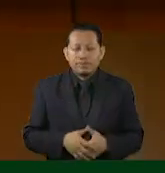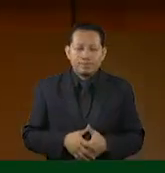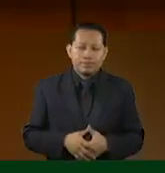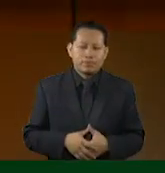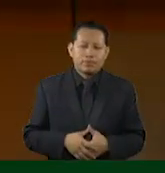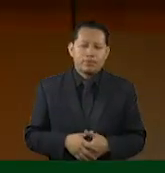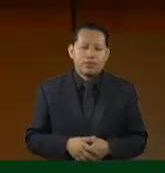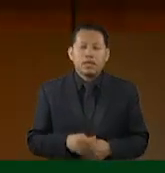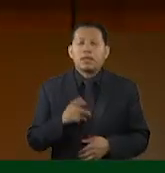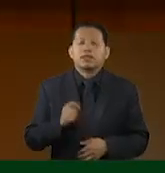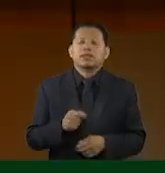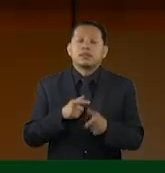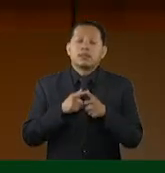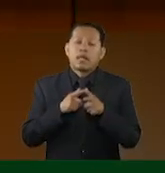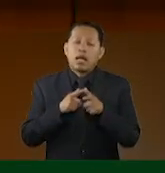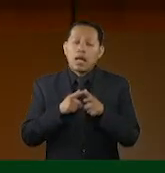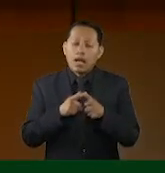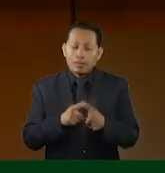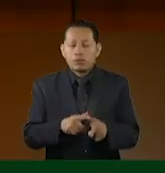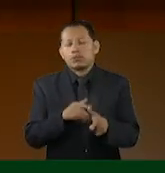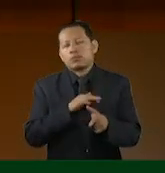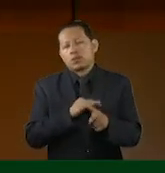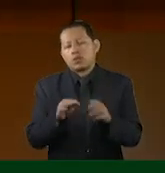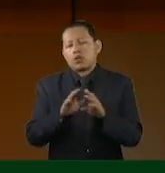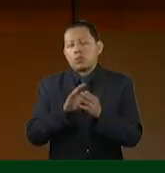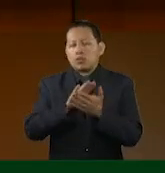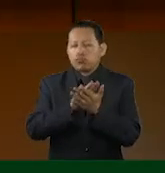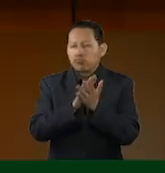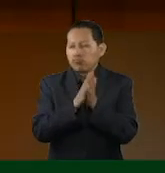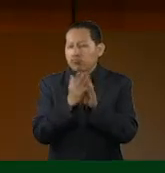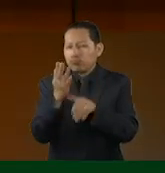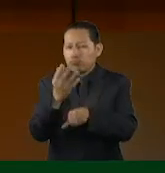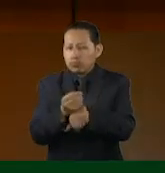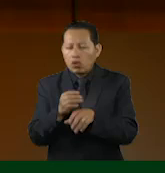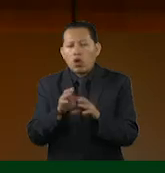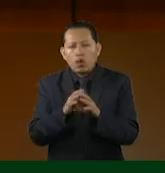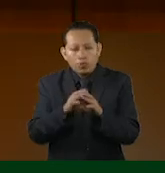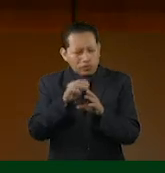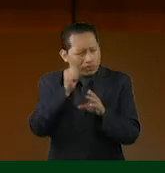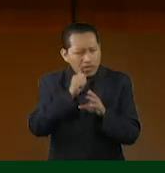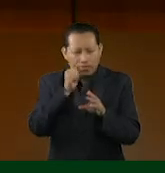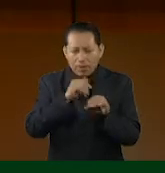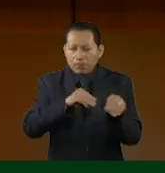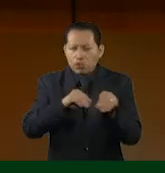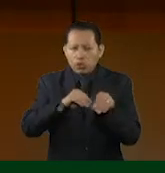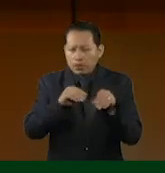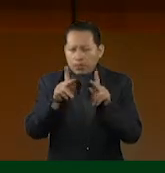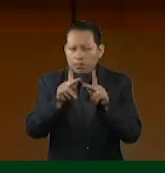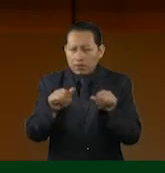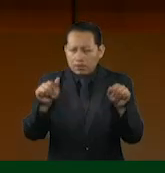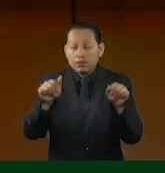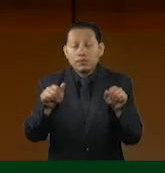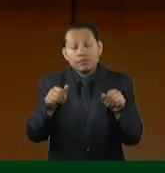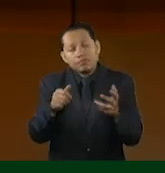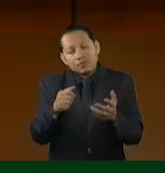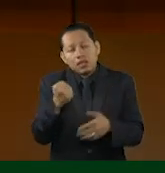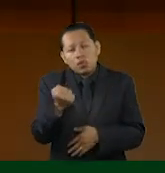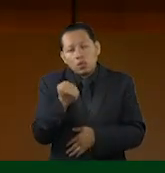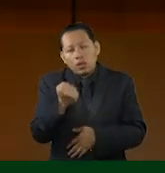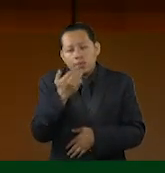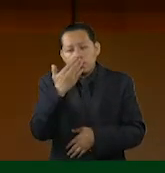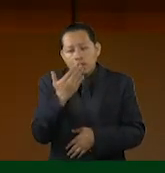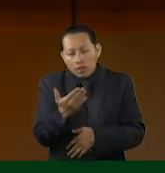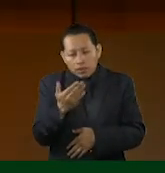Que sigamos construyendo la transformación por la vía pacífica. Por fortuna, la